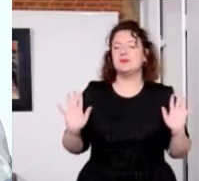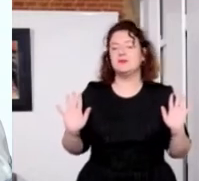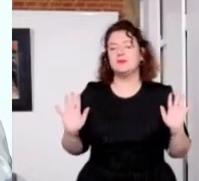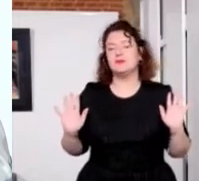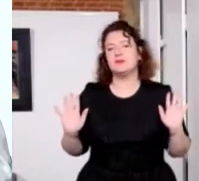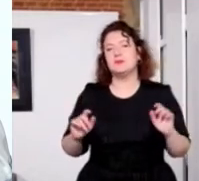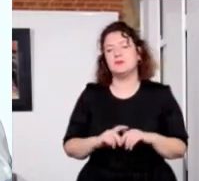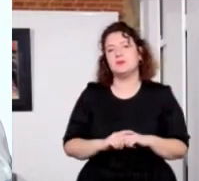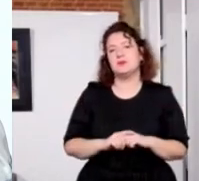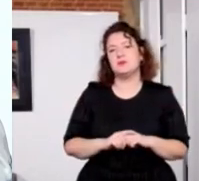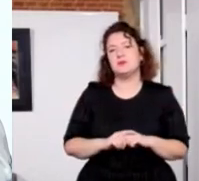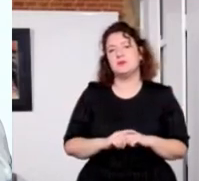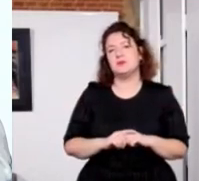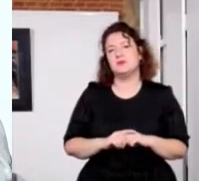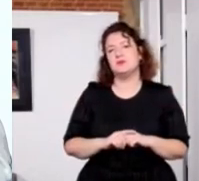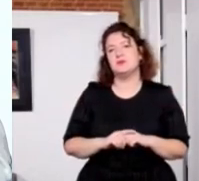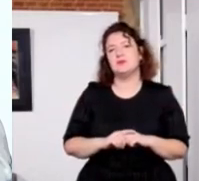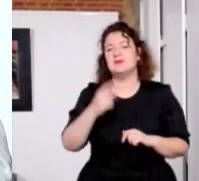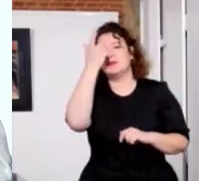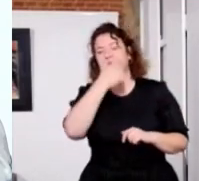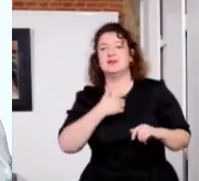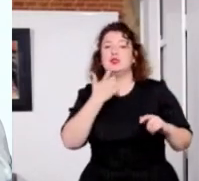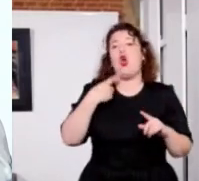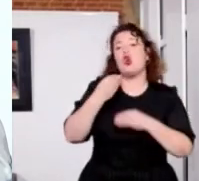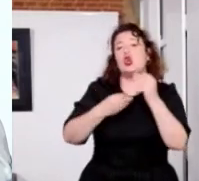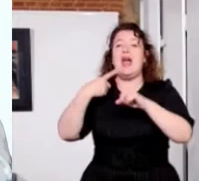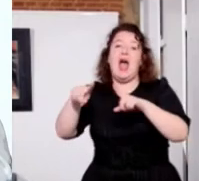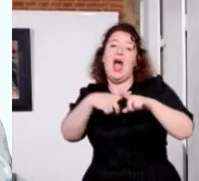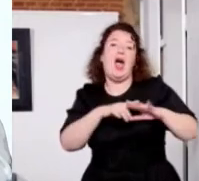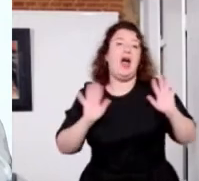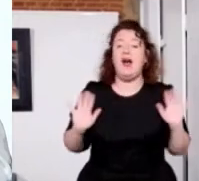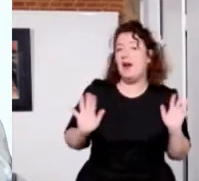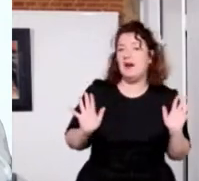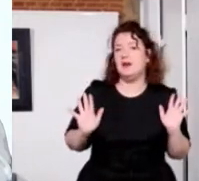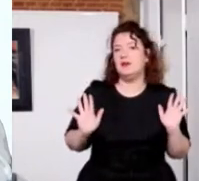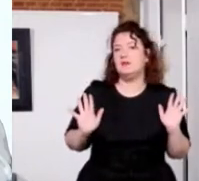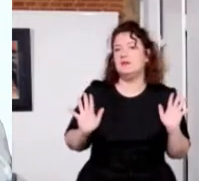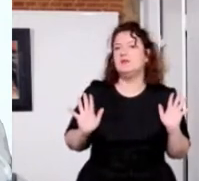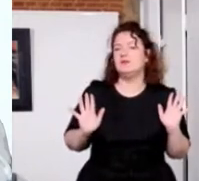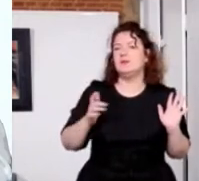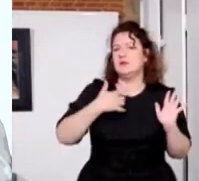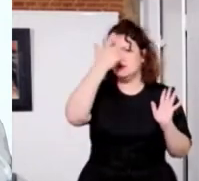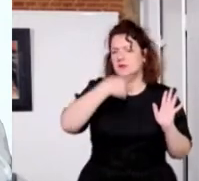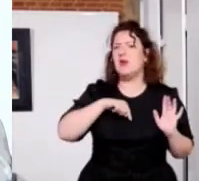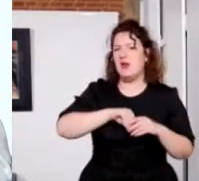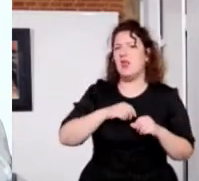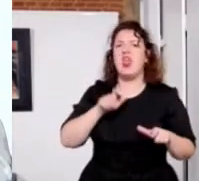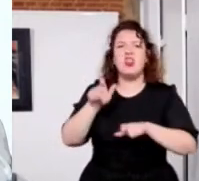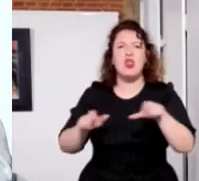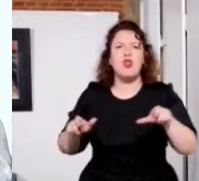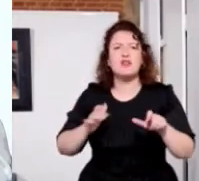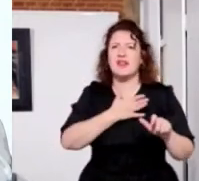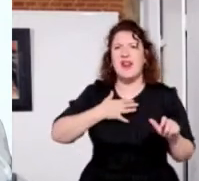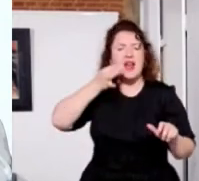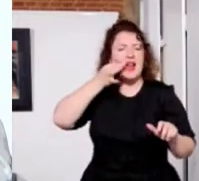no simplemente sea un actor social que hace cosas, sino una energía ciudadana que transforma